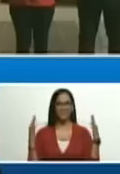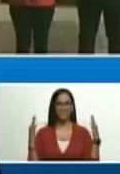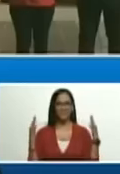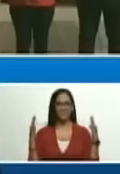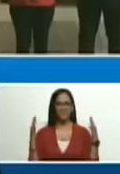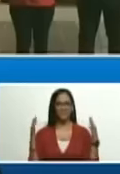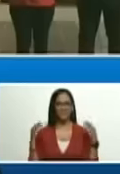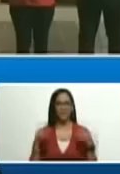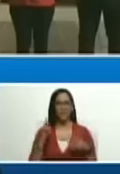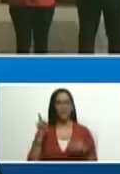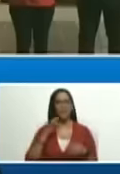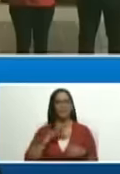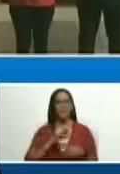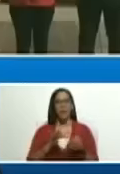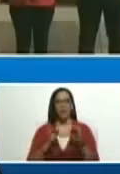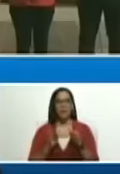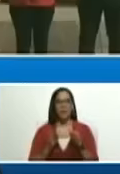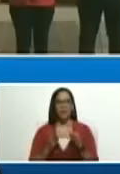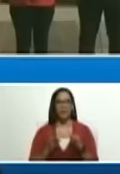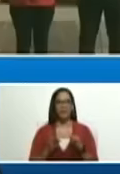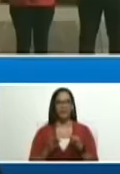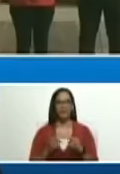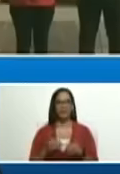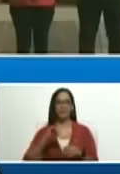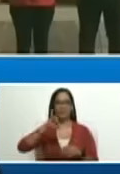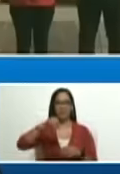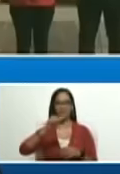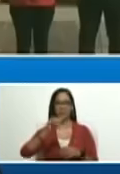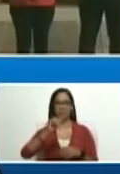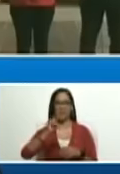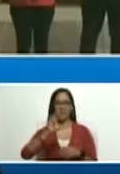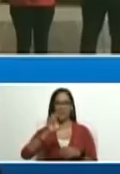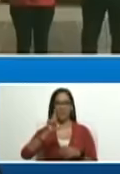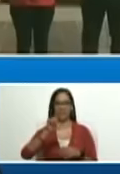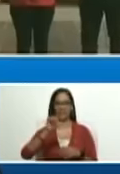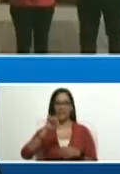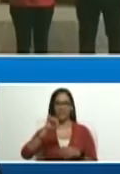Allá está precisamente Jacqueline Faría.